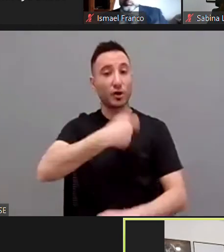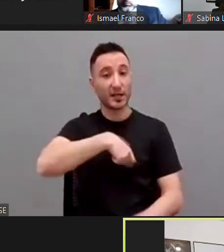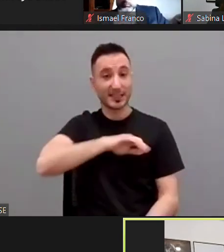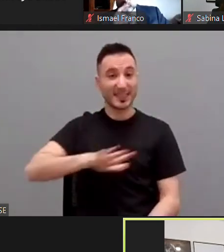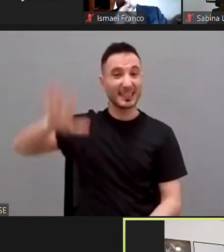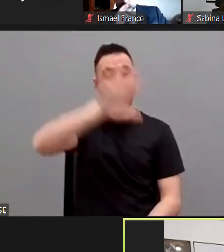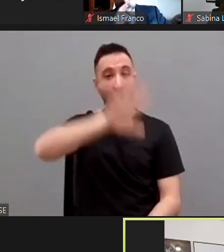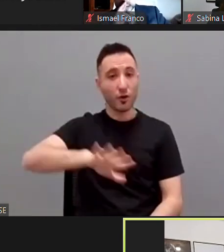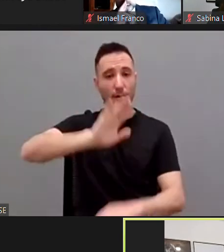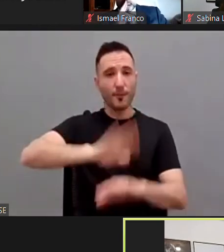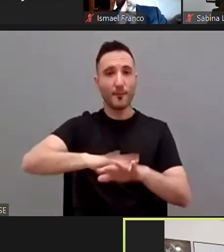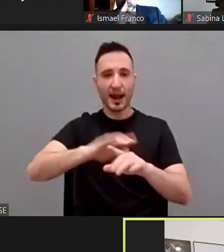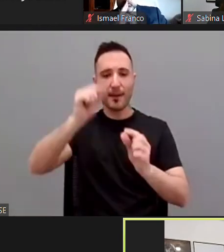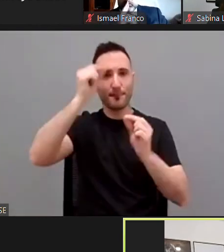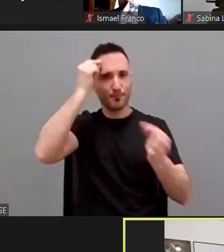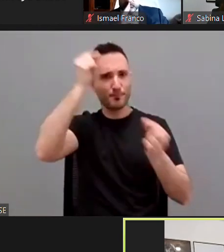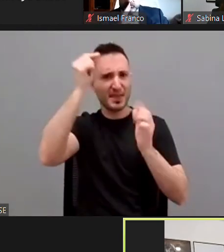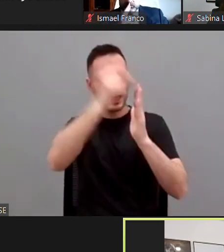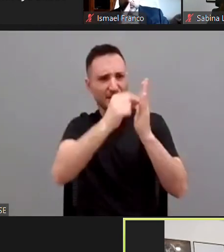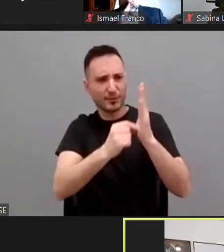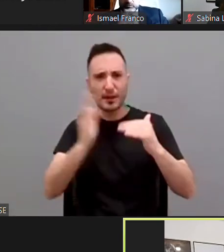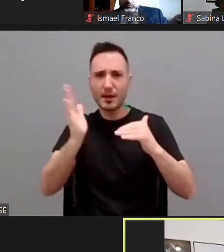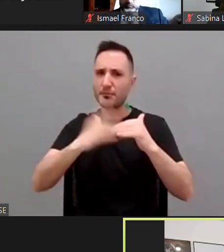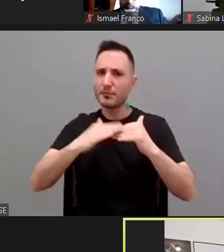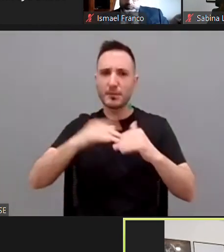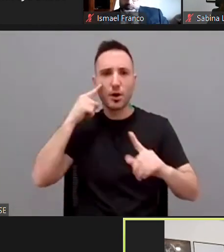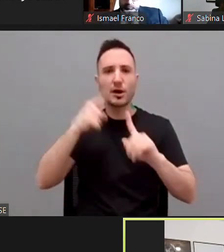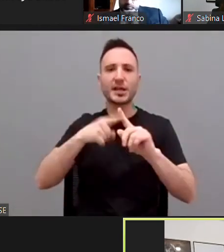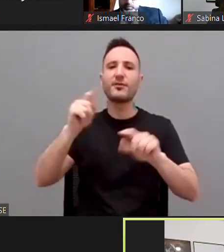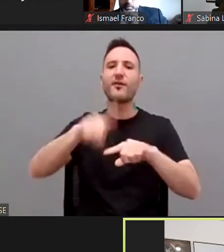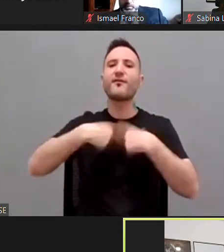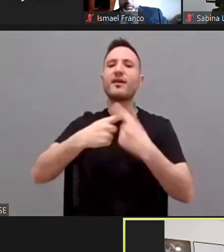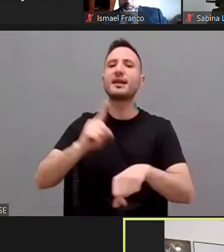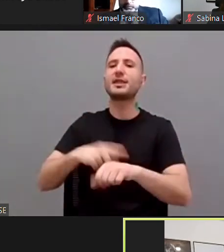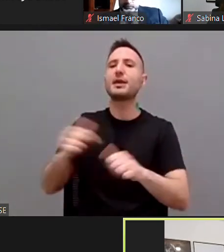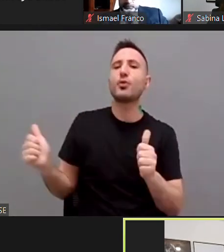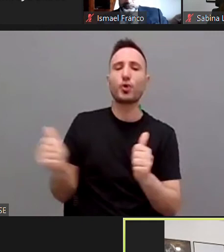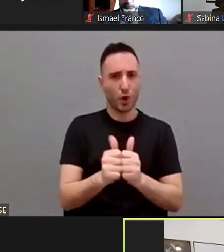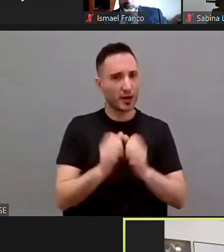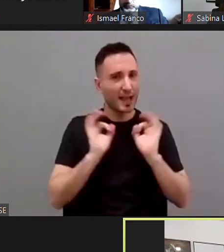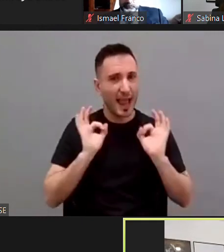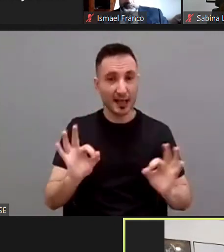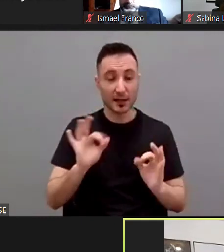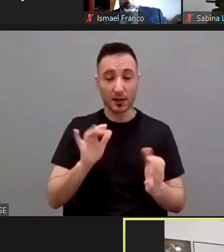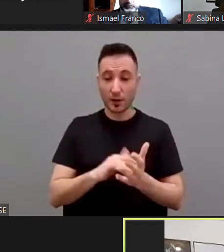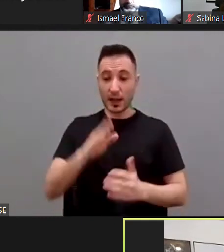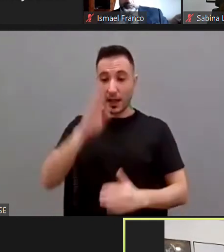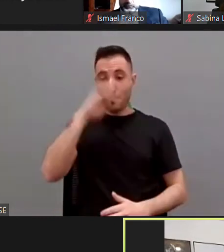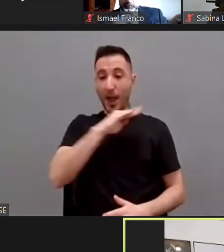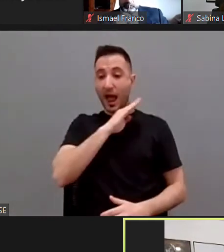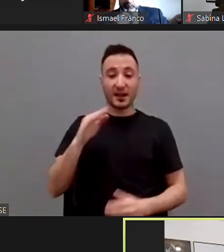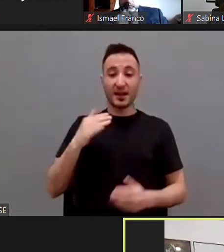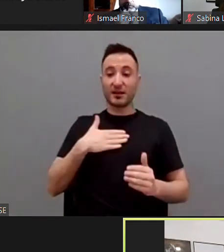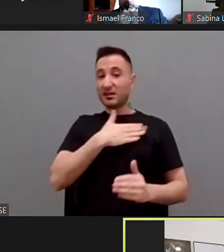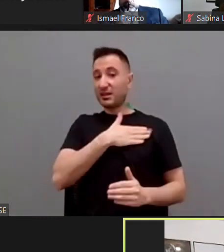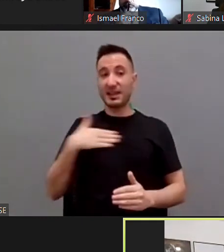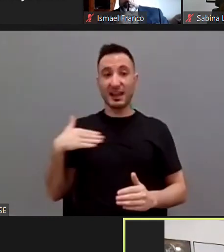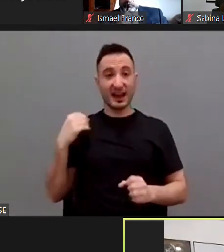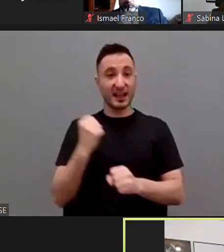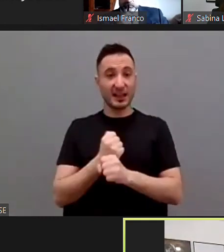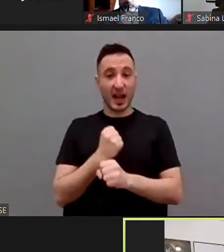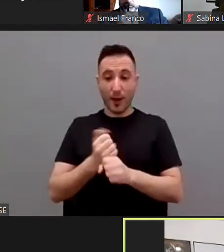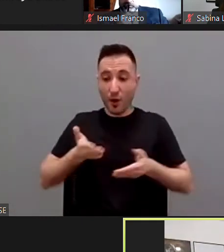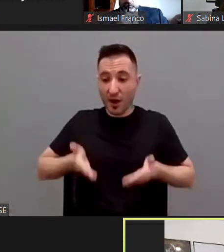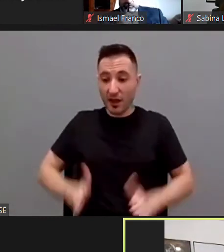medidas mínimas para poder trabajar en pro de la conciliación. Ninguna madre, ningún padre quiere trabajar con sus hijos en casa y ser interrumpido 3